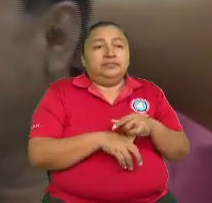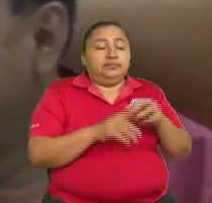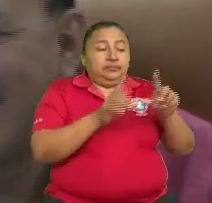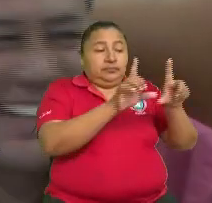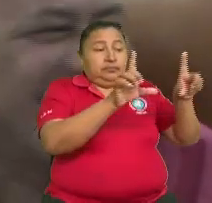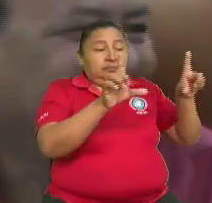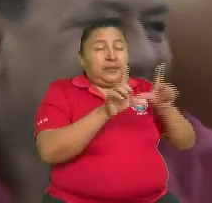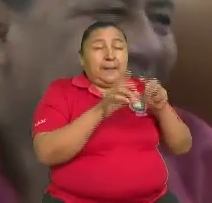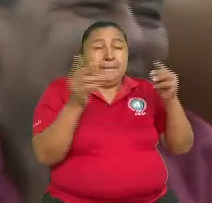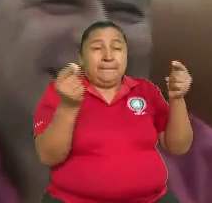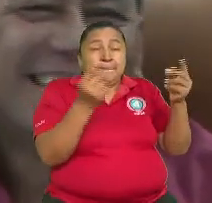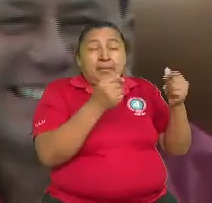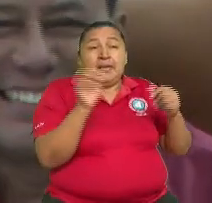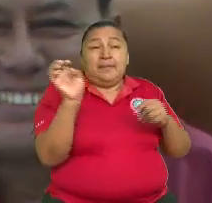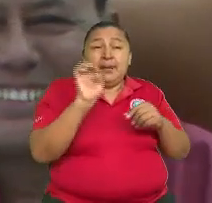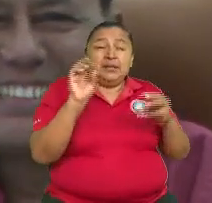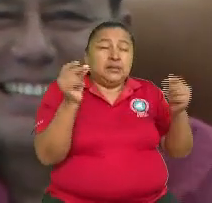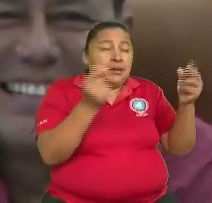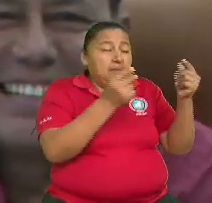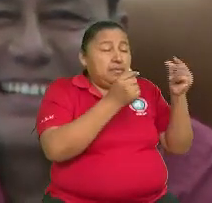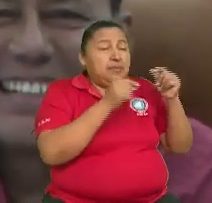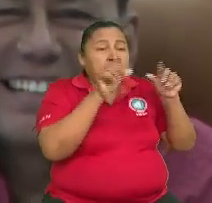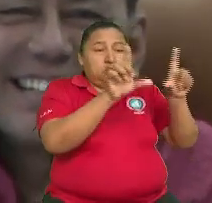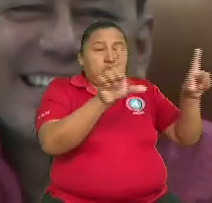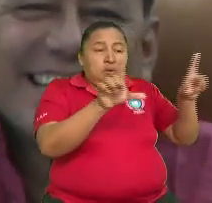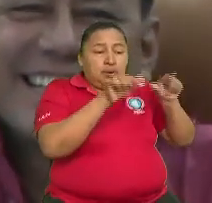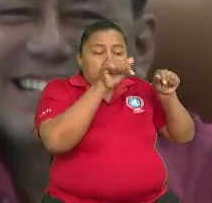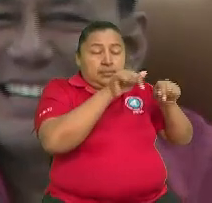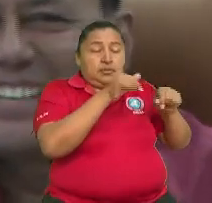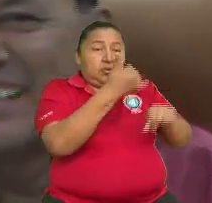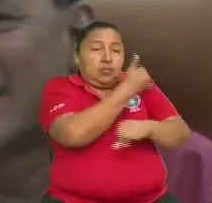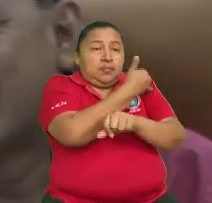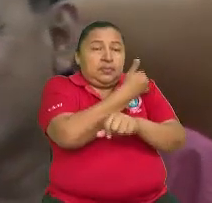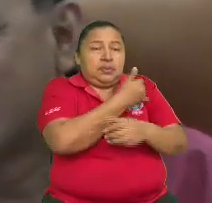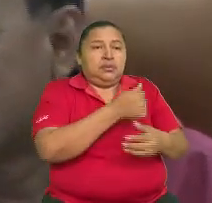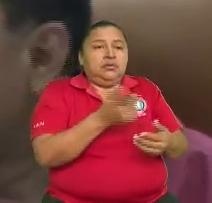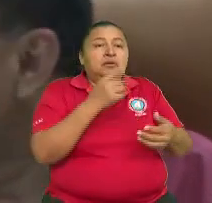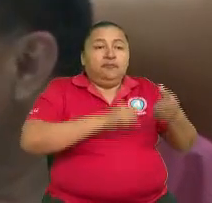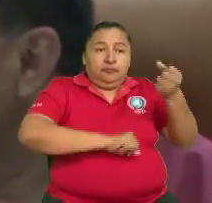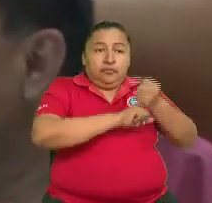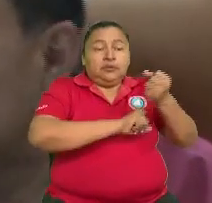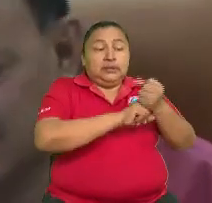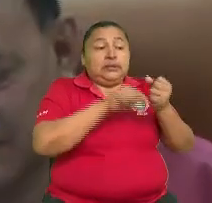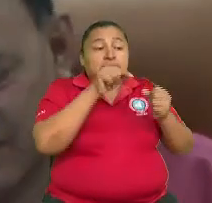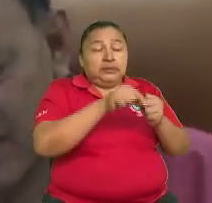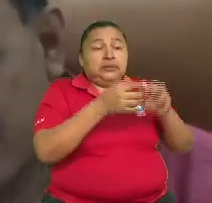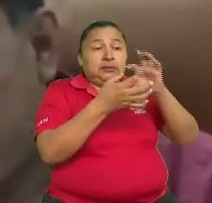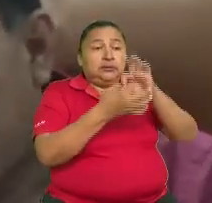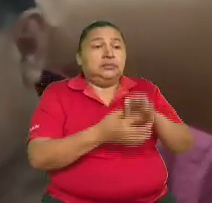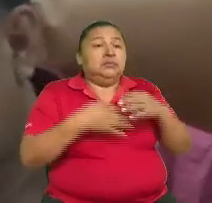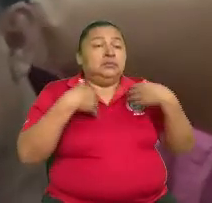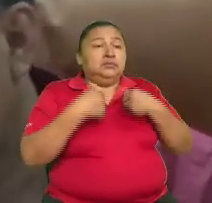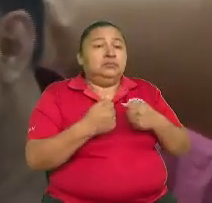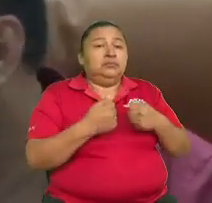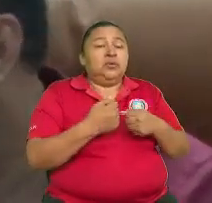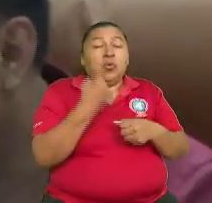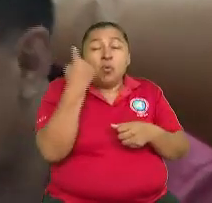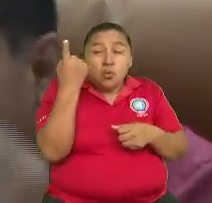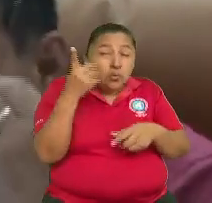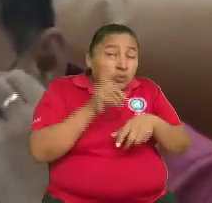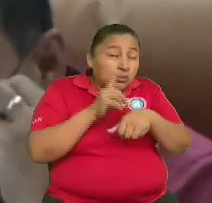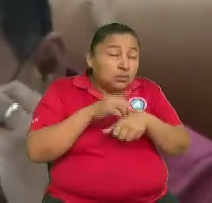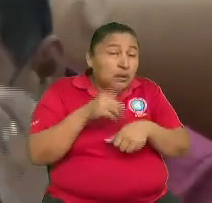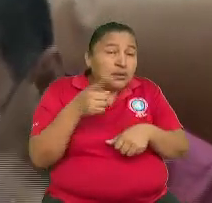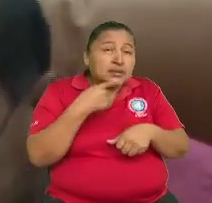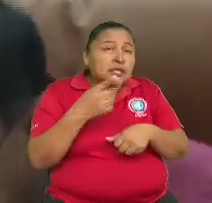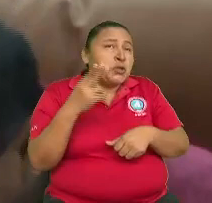de emergencia, las salas de urgencia, el fortalecimiento de nuestro sistema de salud? Un médico.